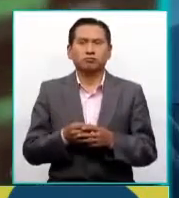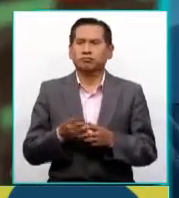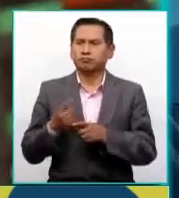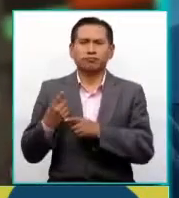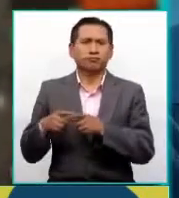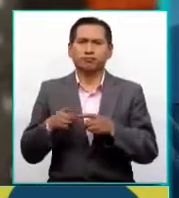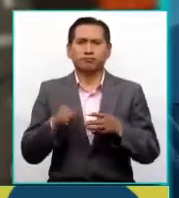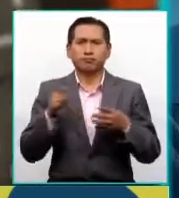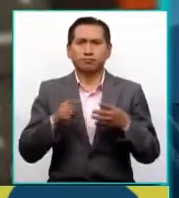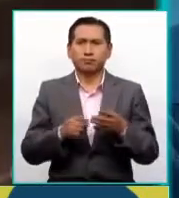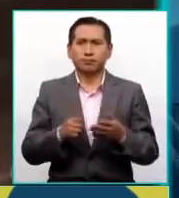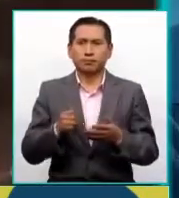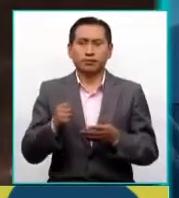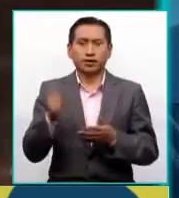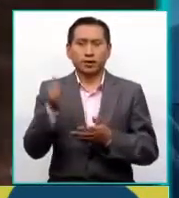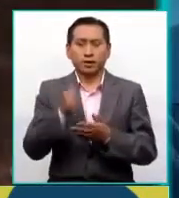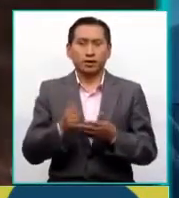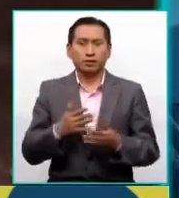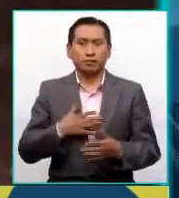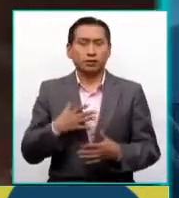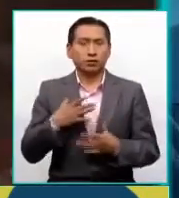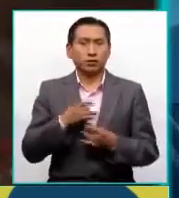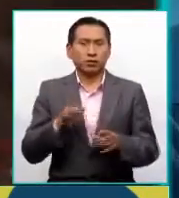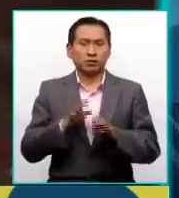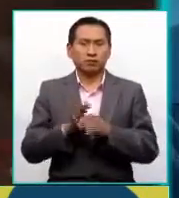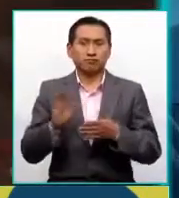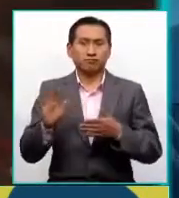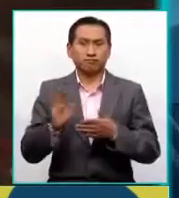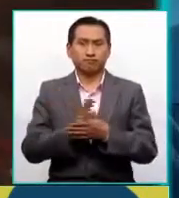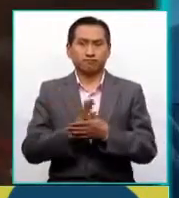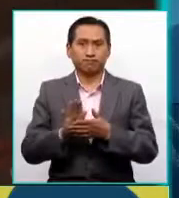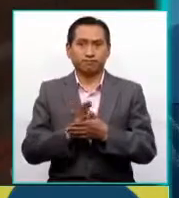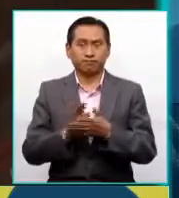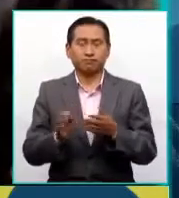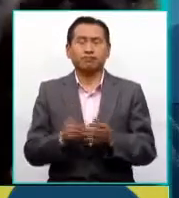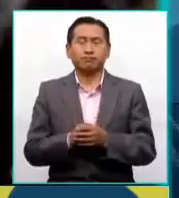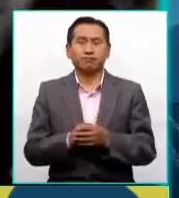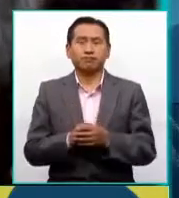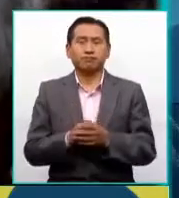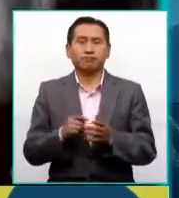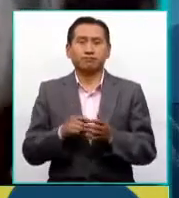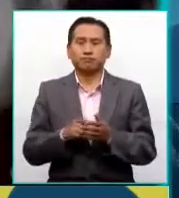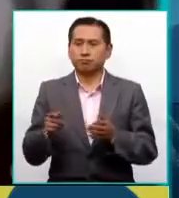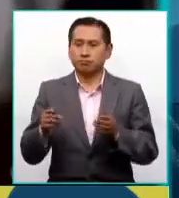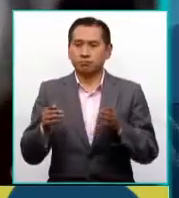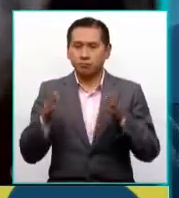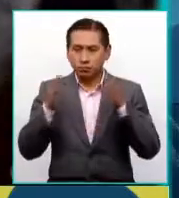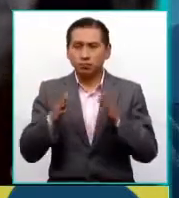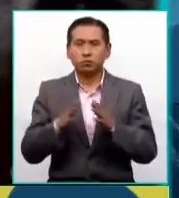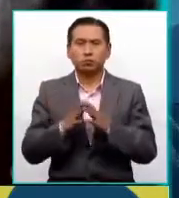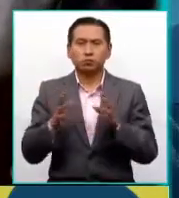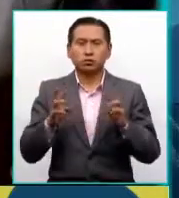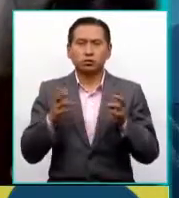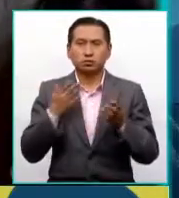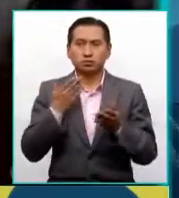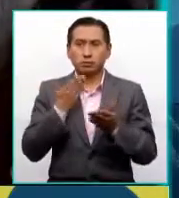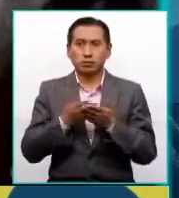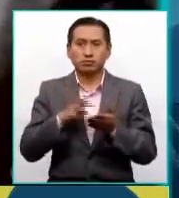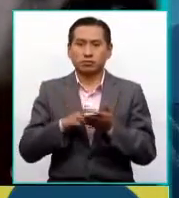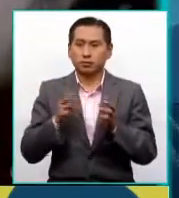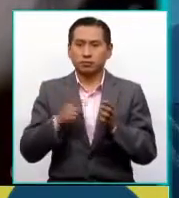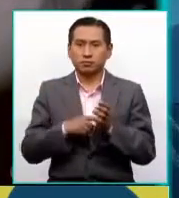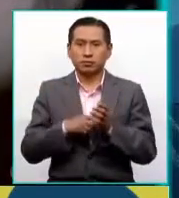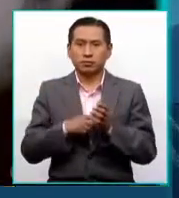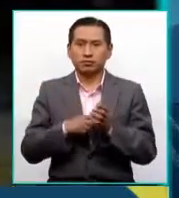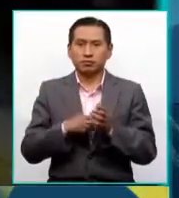las artes que me gustan, como el cine, que también estoy muy, muy pegada, muy aliada a lo que es el cine, al audiovisual,